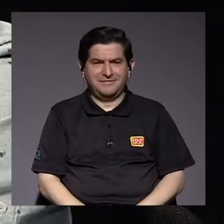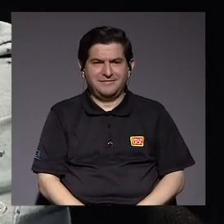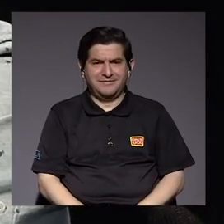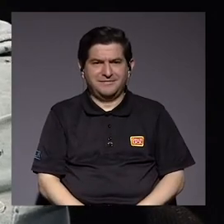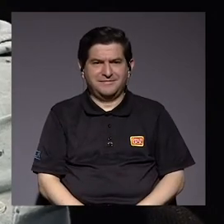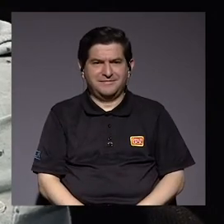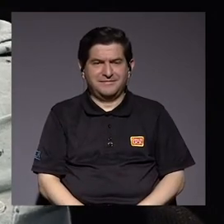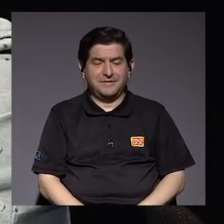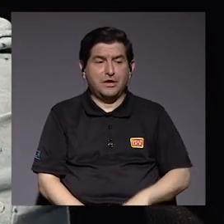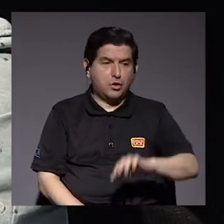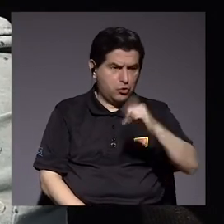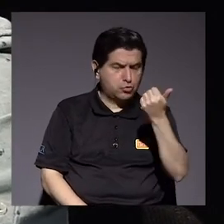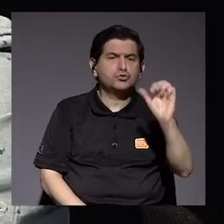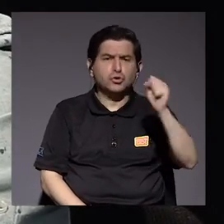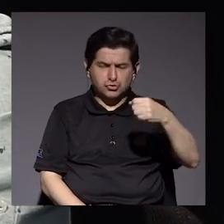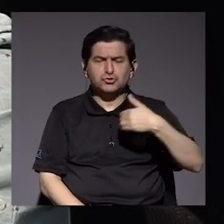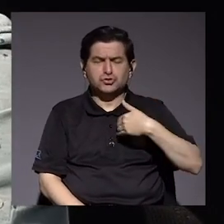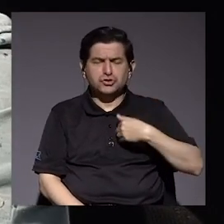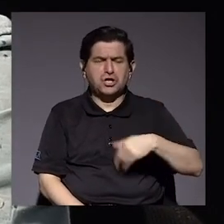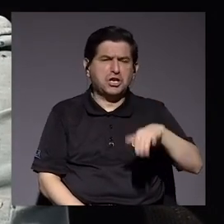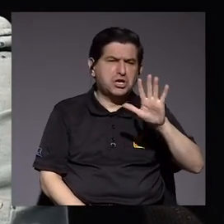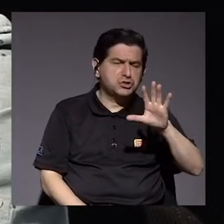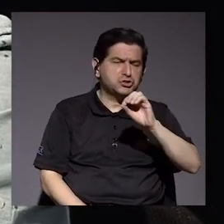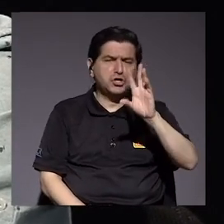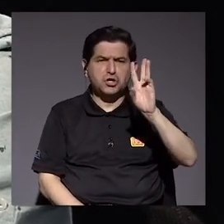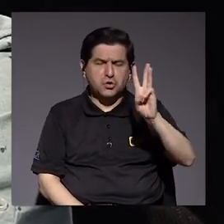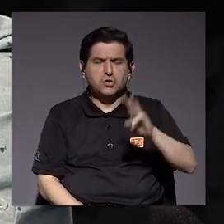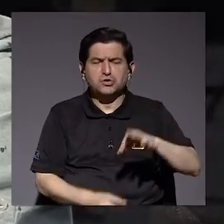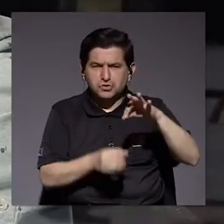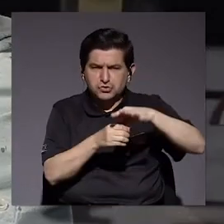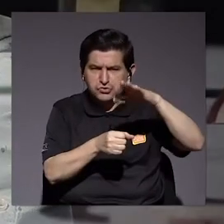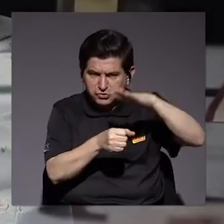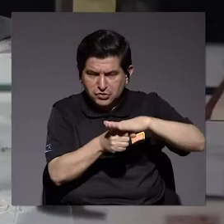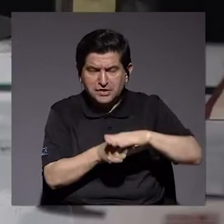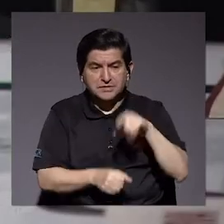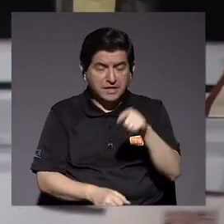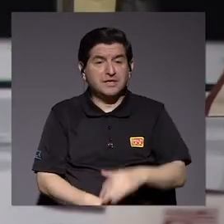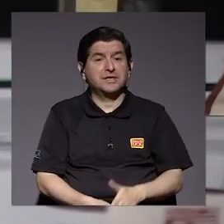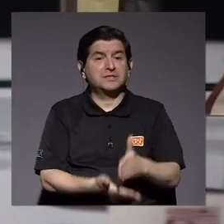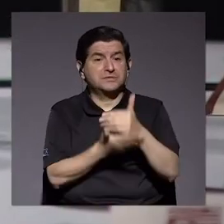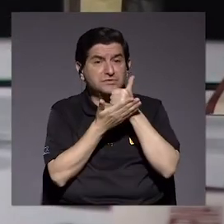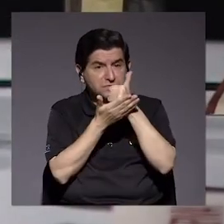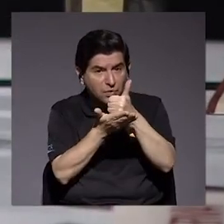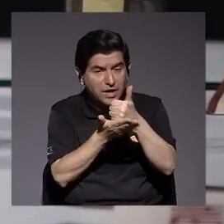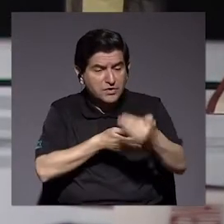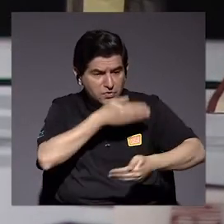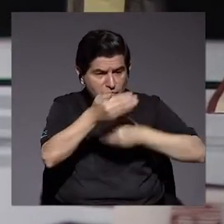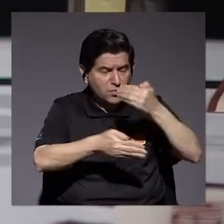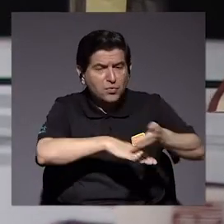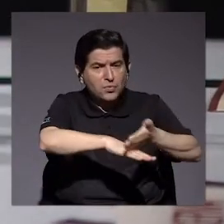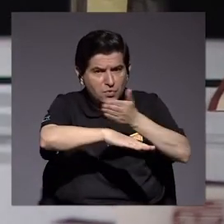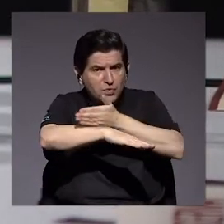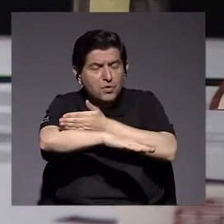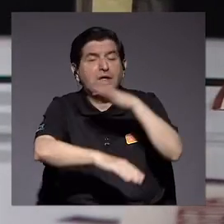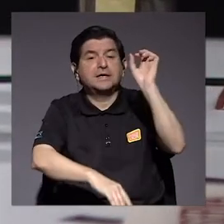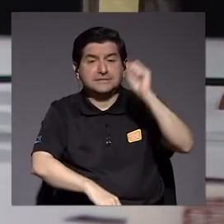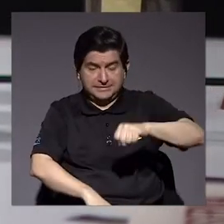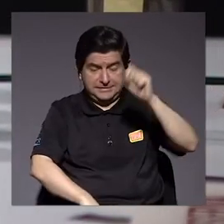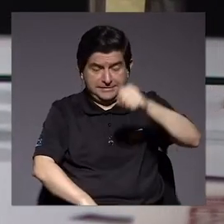silvestres sí tienen sus vainas con 5 o 6 semillas. Todos estos estudios sirven mucho para ese mejoramiento que usted me hablaba en un inicio, ¿no?